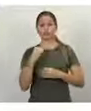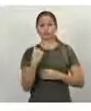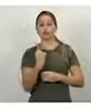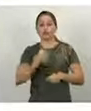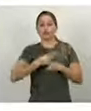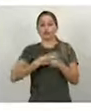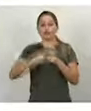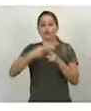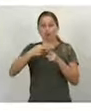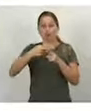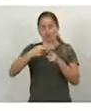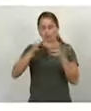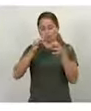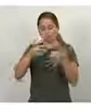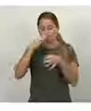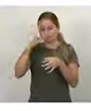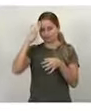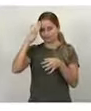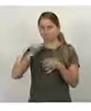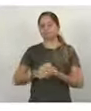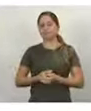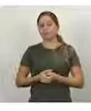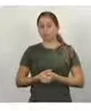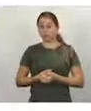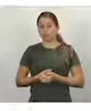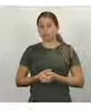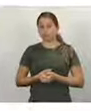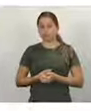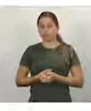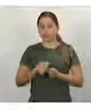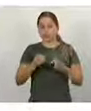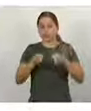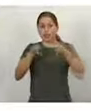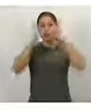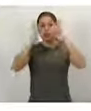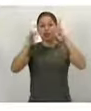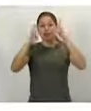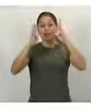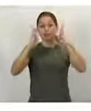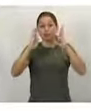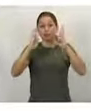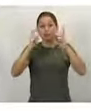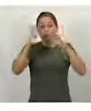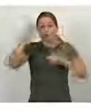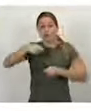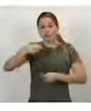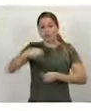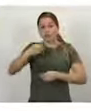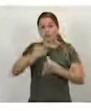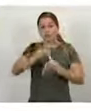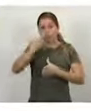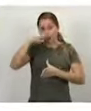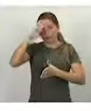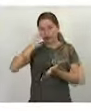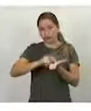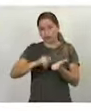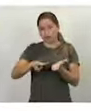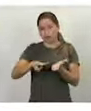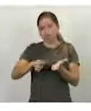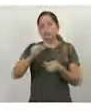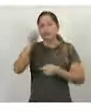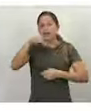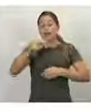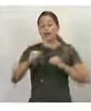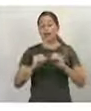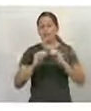nuestra historia republicana en el Palacio de Justicia en Santiago de Cuba. Aquella